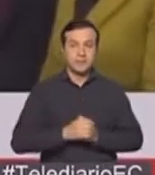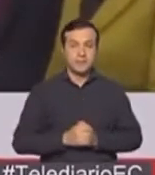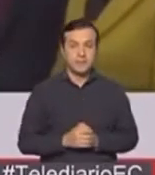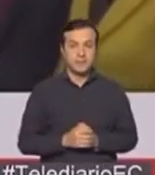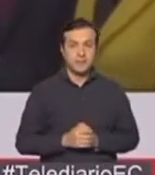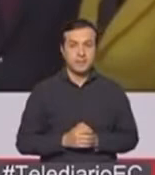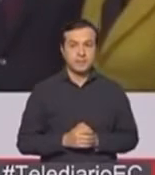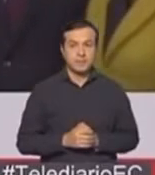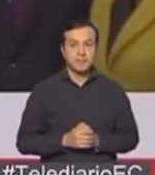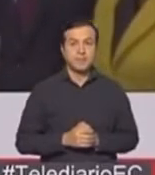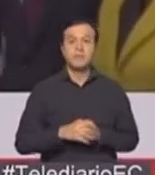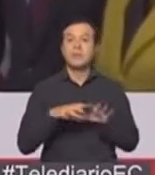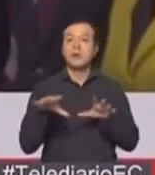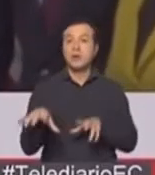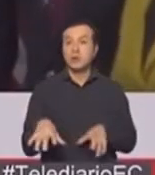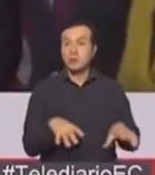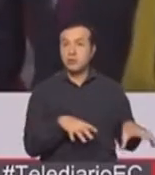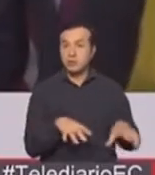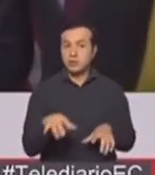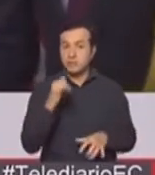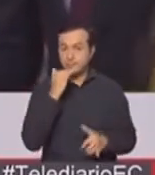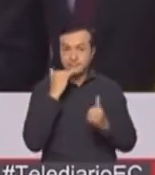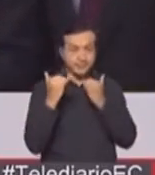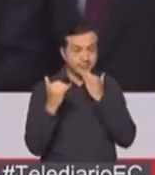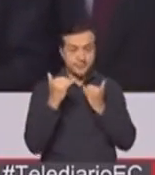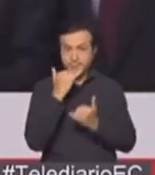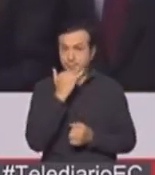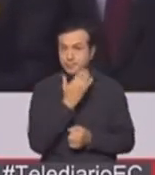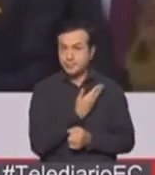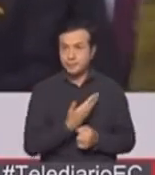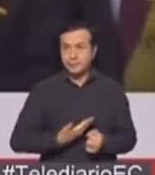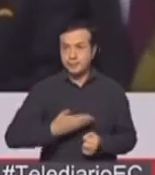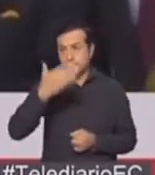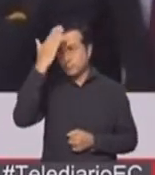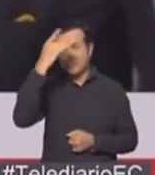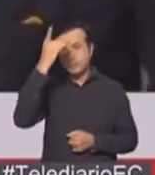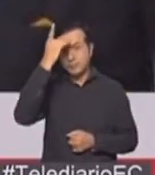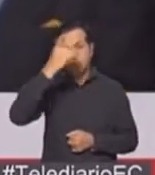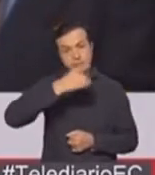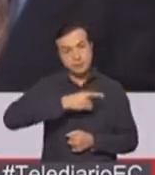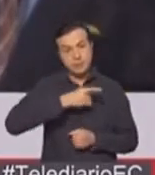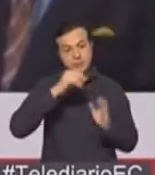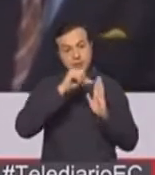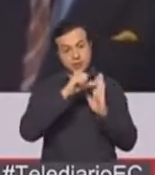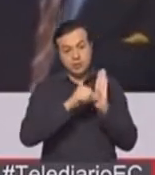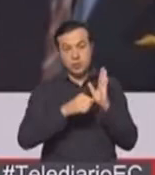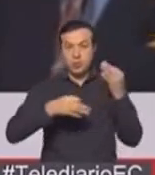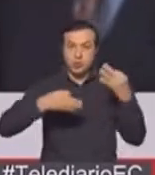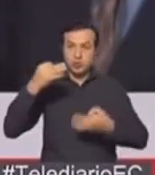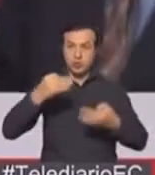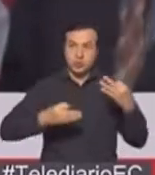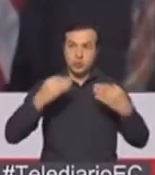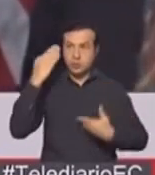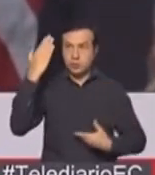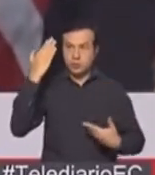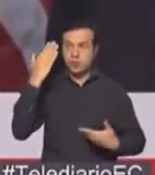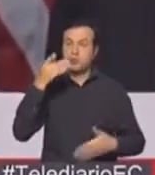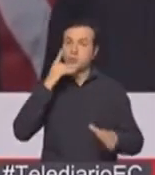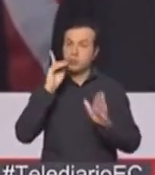que las actividades imprudentes del presidente nos exigieron tener que introducir artículos de juicio político